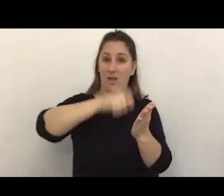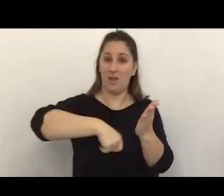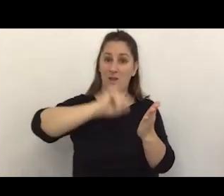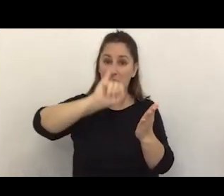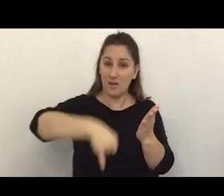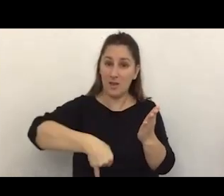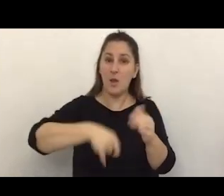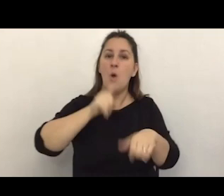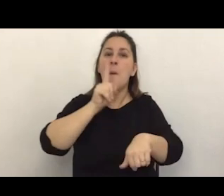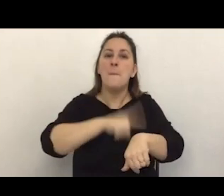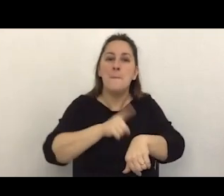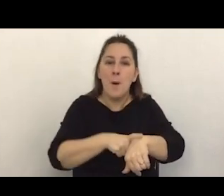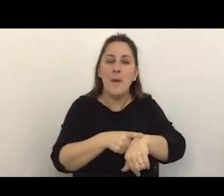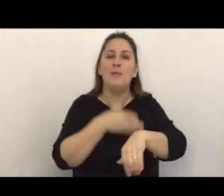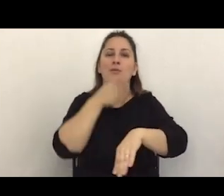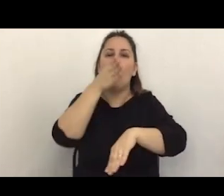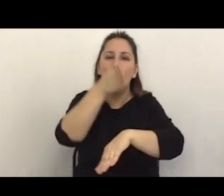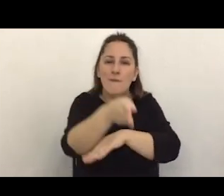práctica.